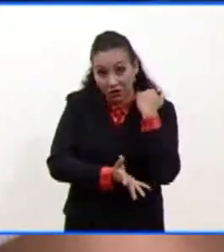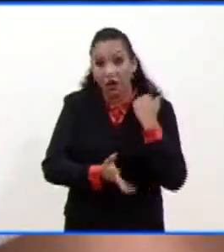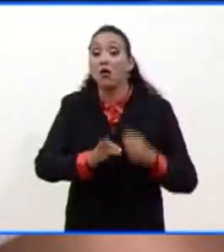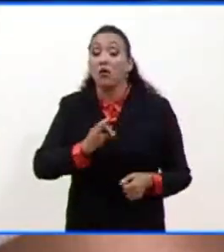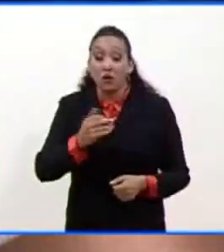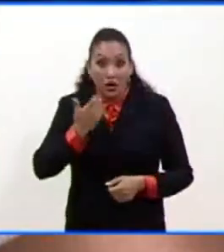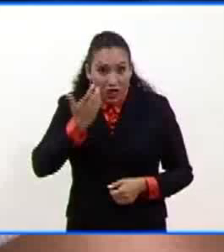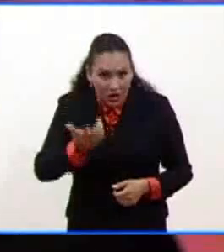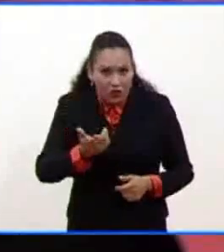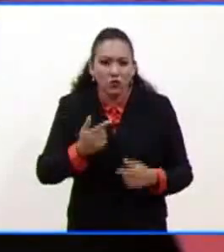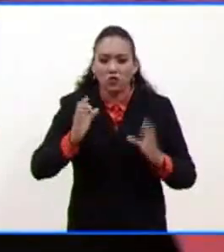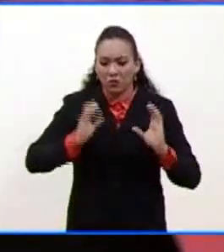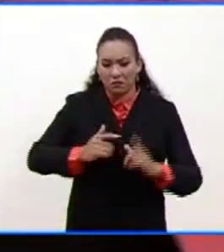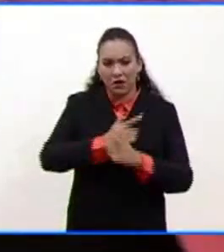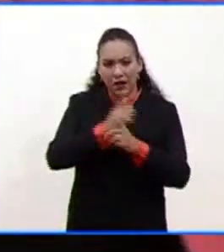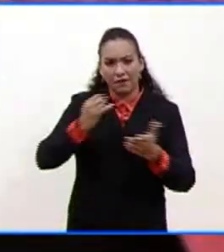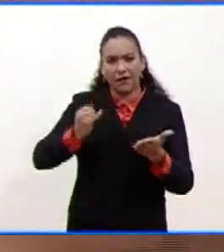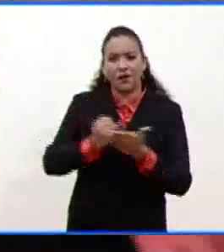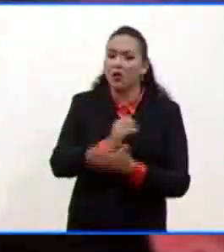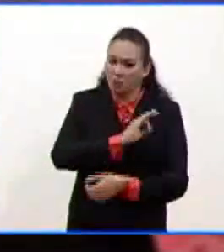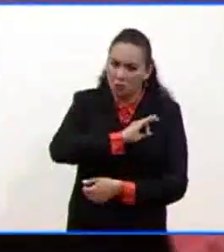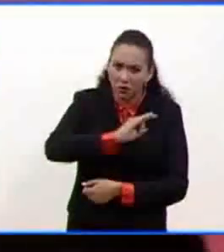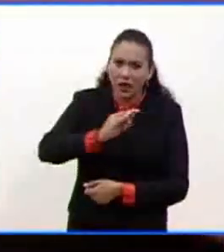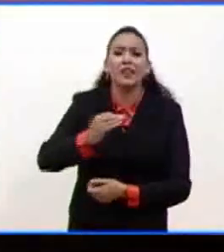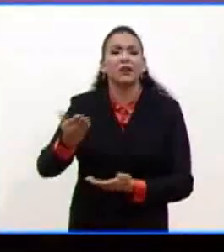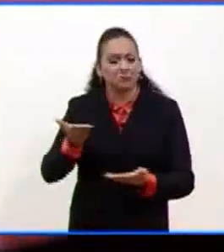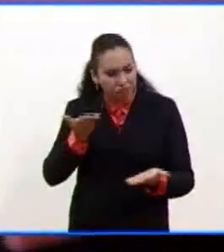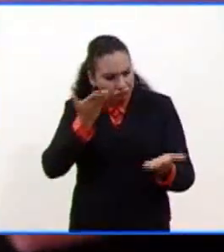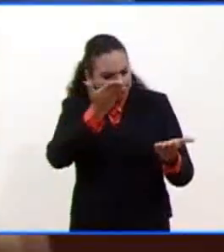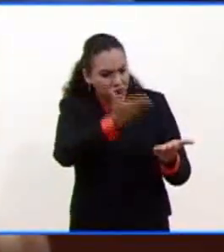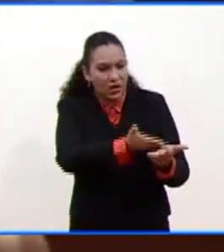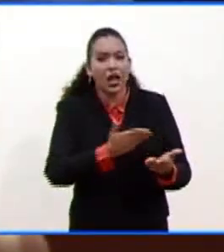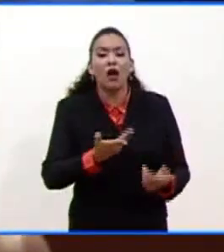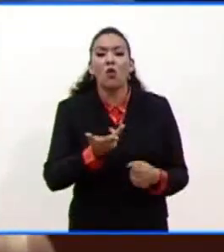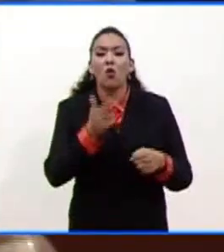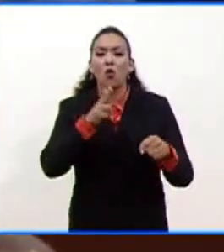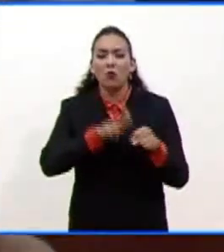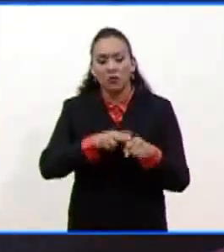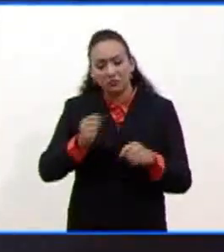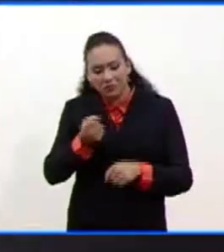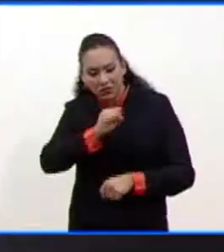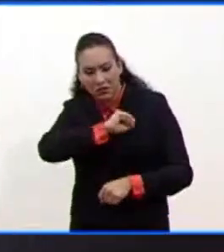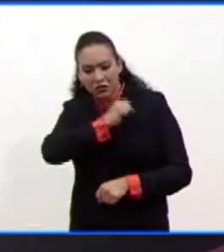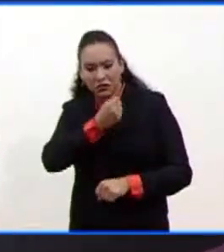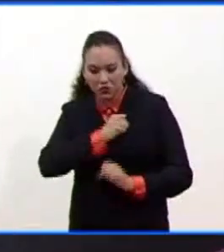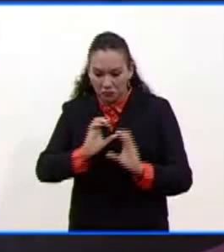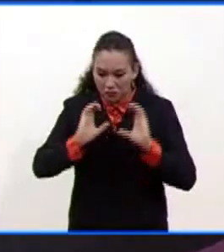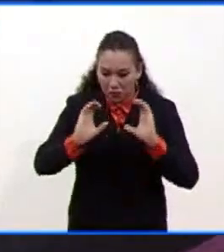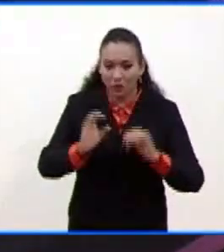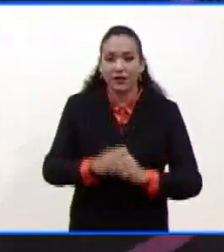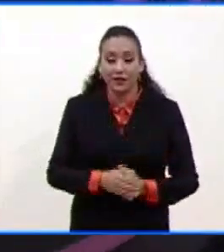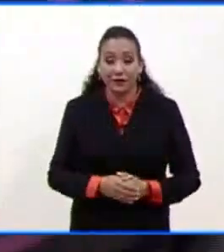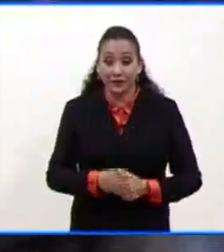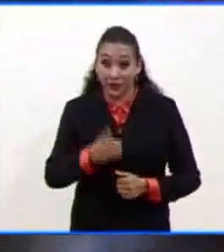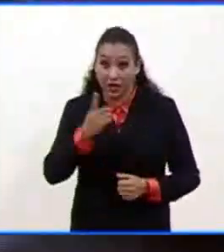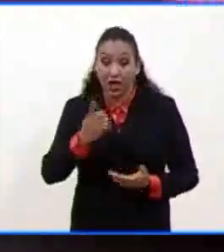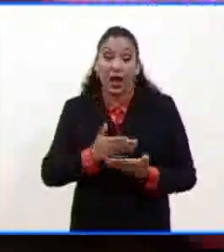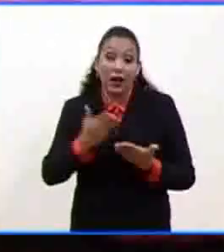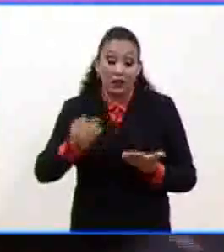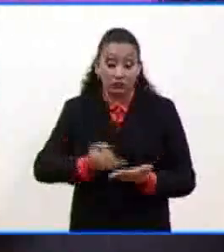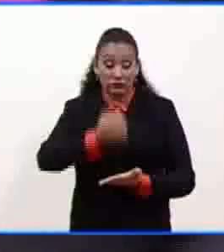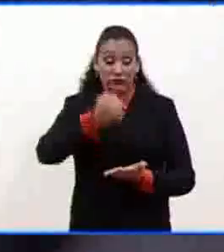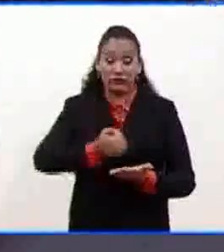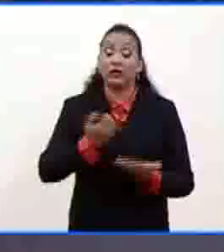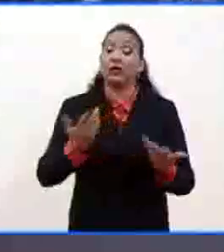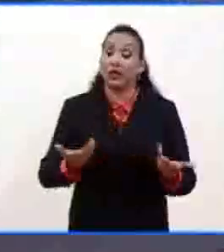hayan sido reformados para permitir la interrupción voluntaria de un embarazo de acuerdo con la ley suprema. Aclaran que esta